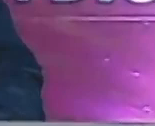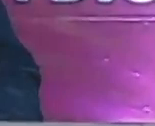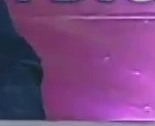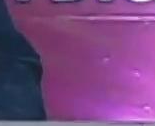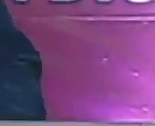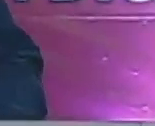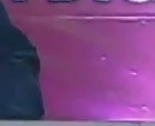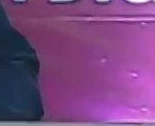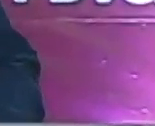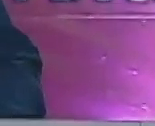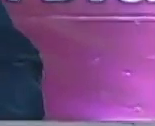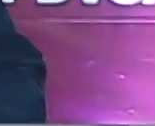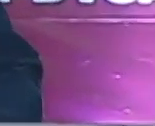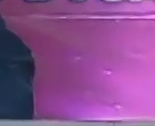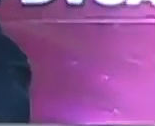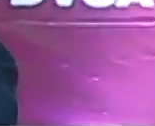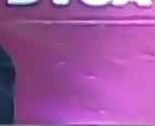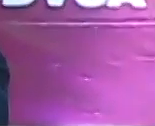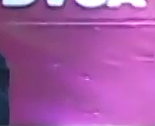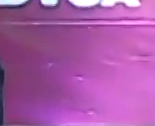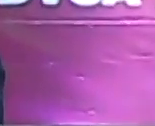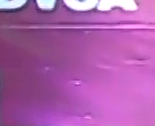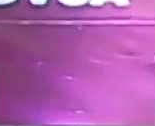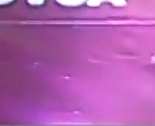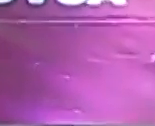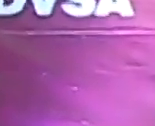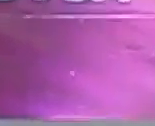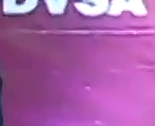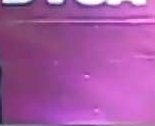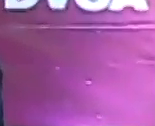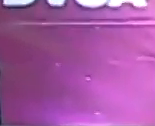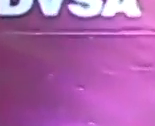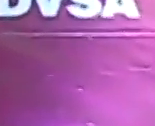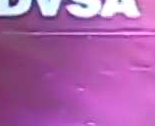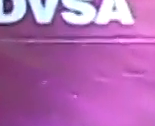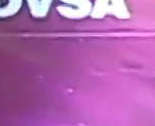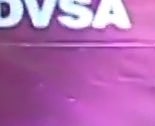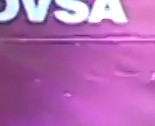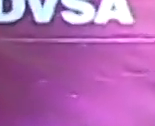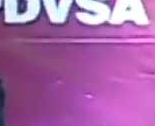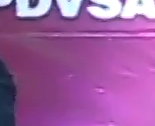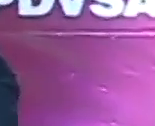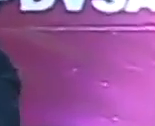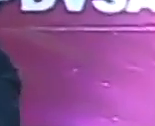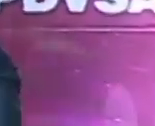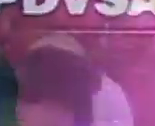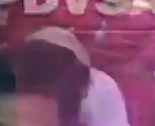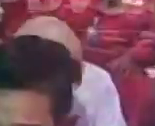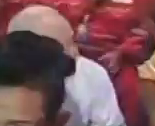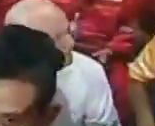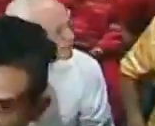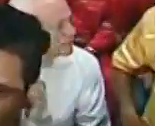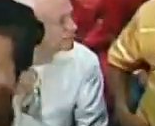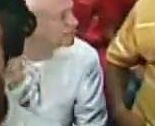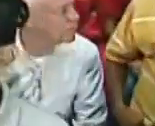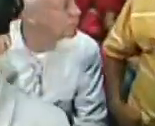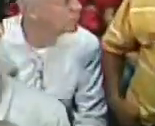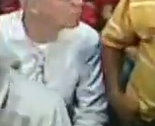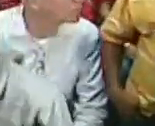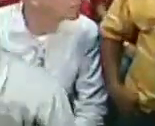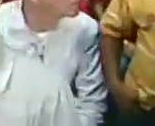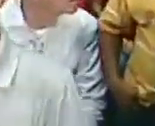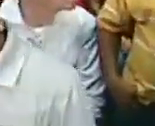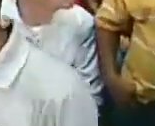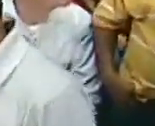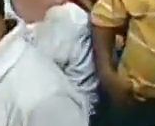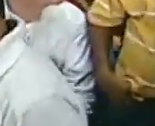camaradas, trabajadores, trabajadoras, clase obrera petrolera. A esta jornada del día de hoy, 5 de junio,